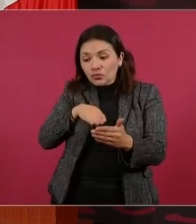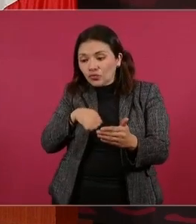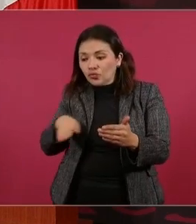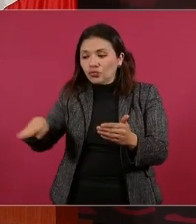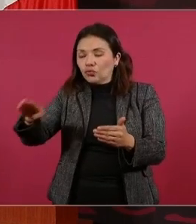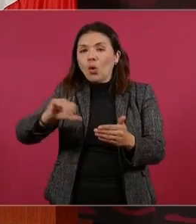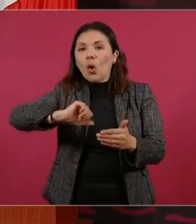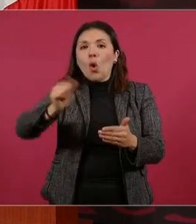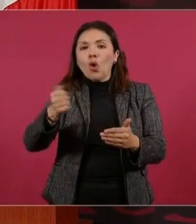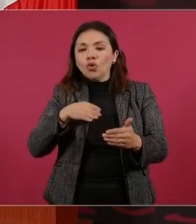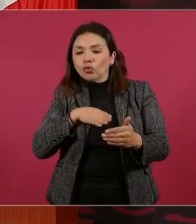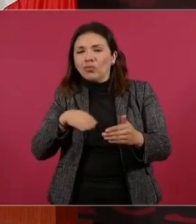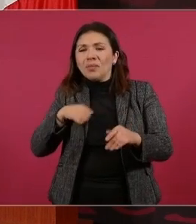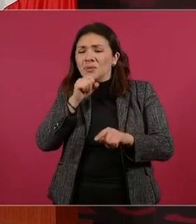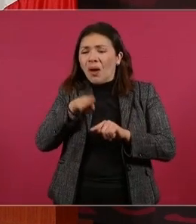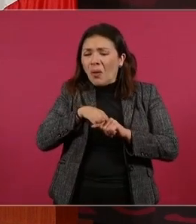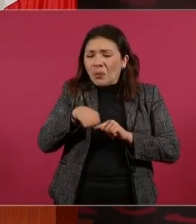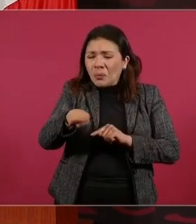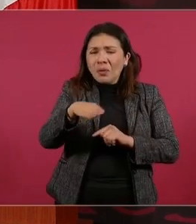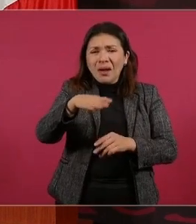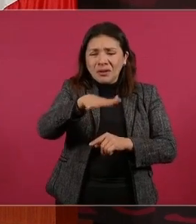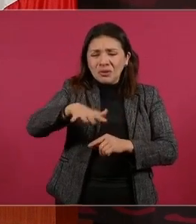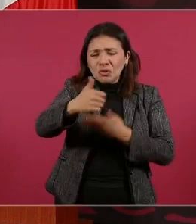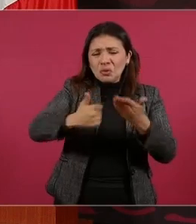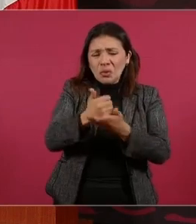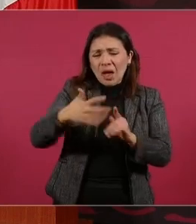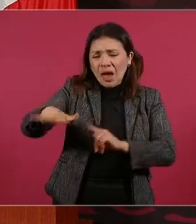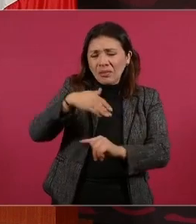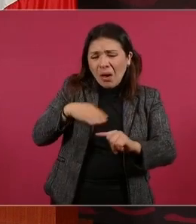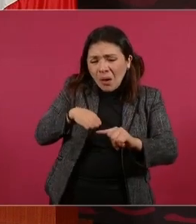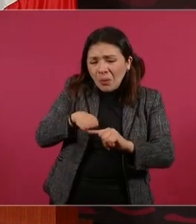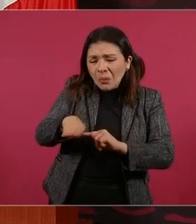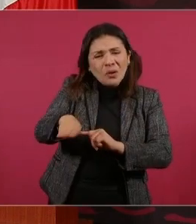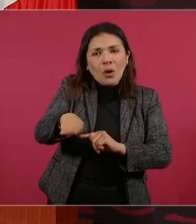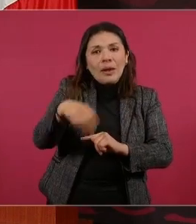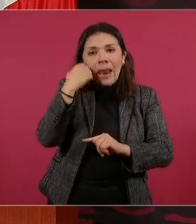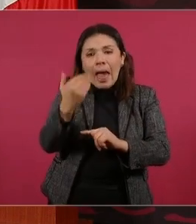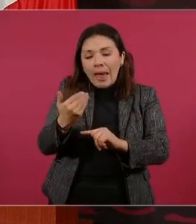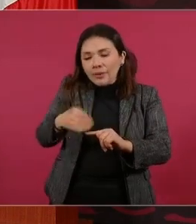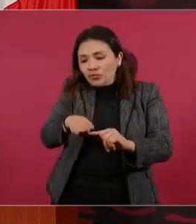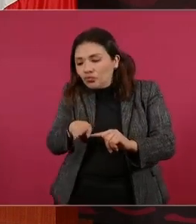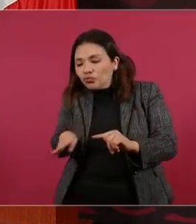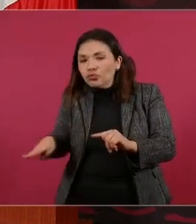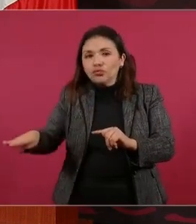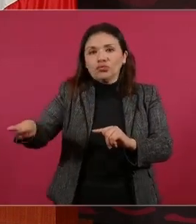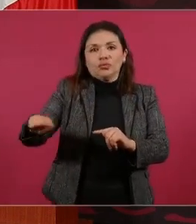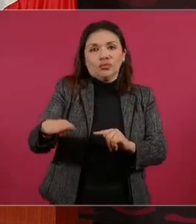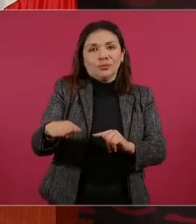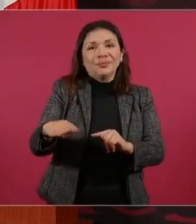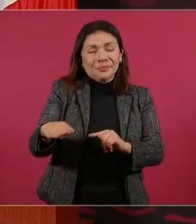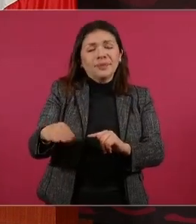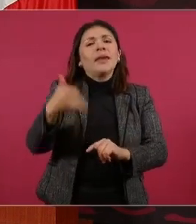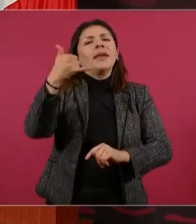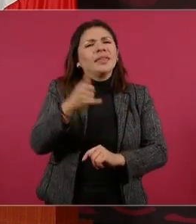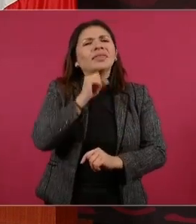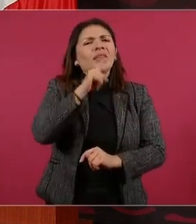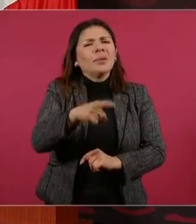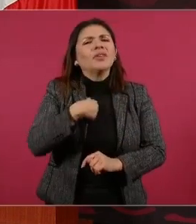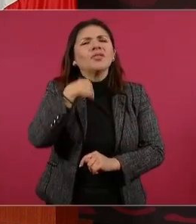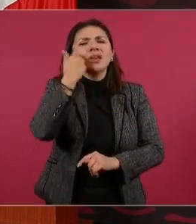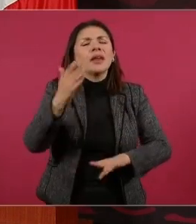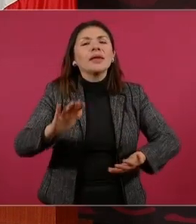sí hacer un Libramiento y queríamos incluso